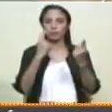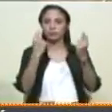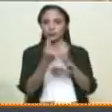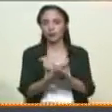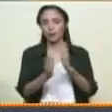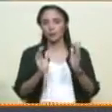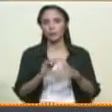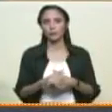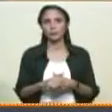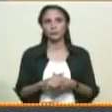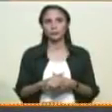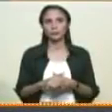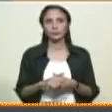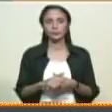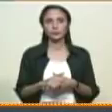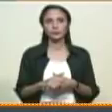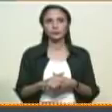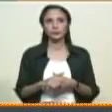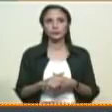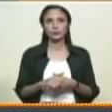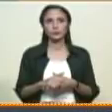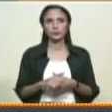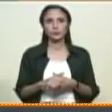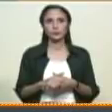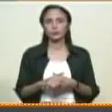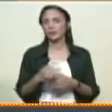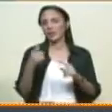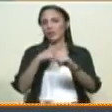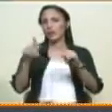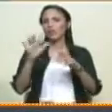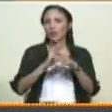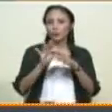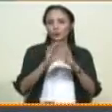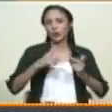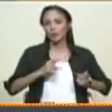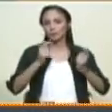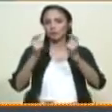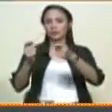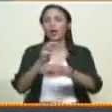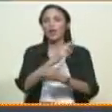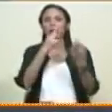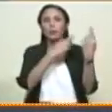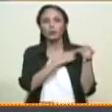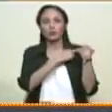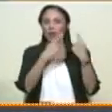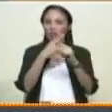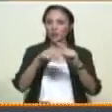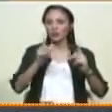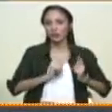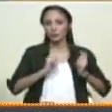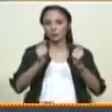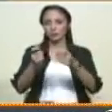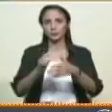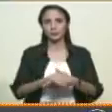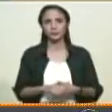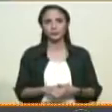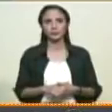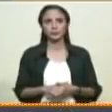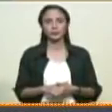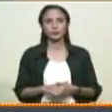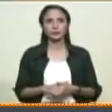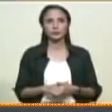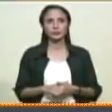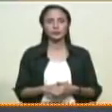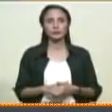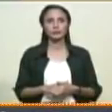siendo de este cuerpo, con otras funciones, están autorizados por este cuerpo, por esta poderosísima y soberanísima Asamblea